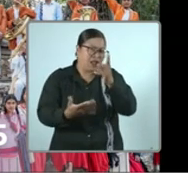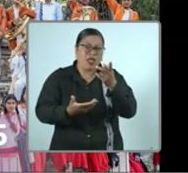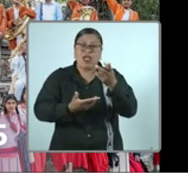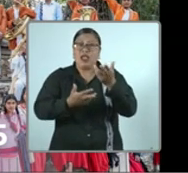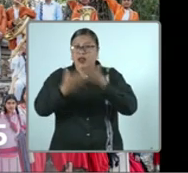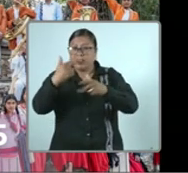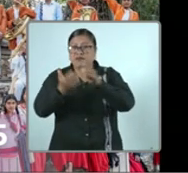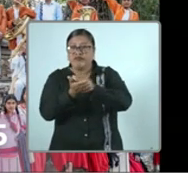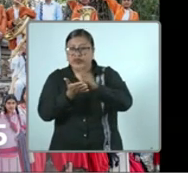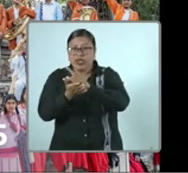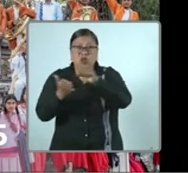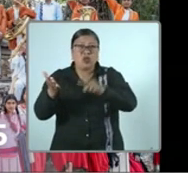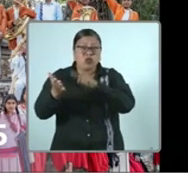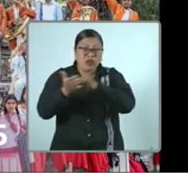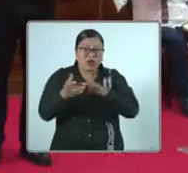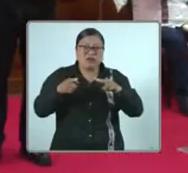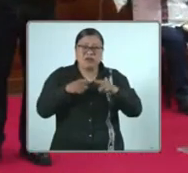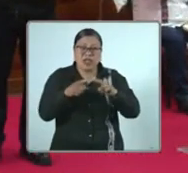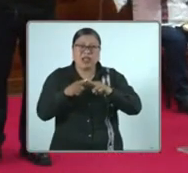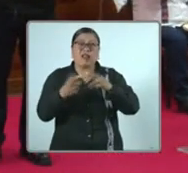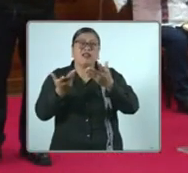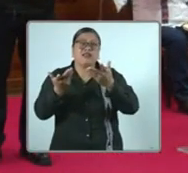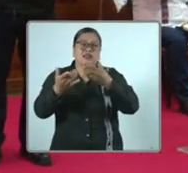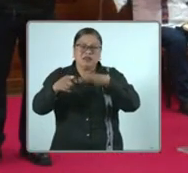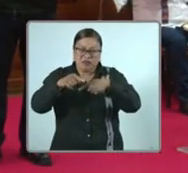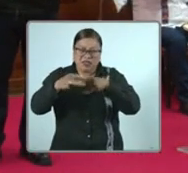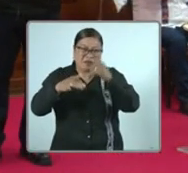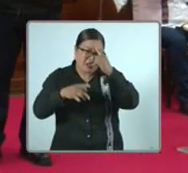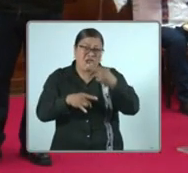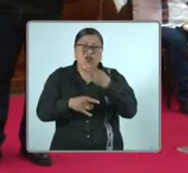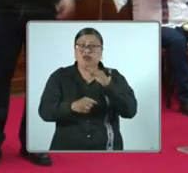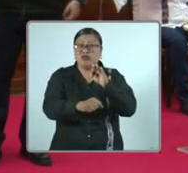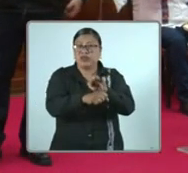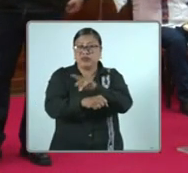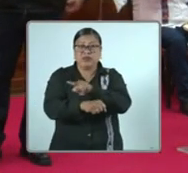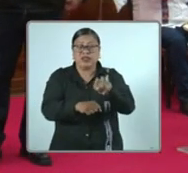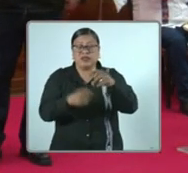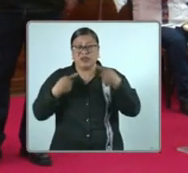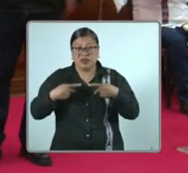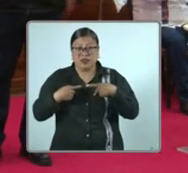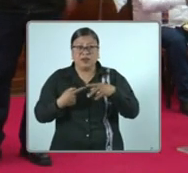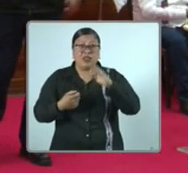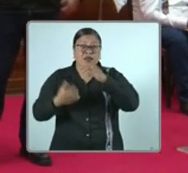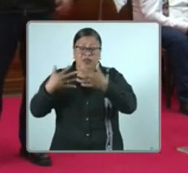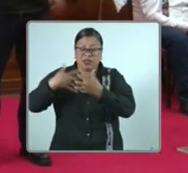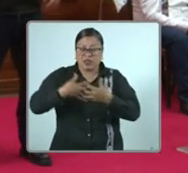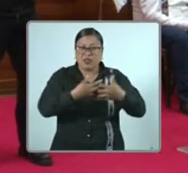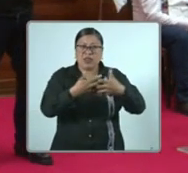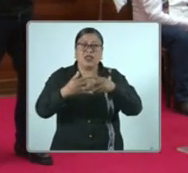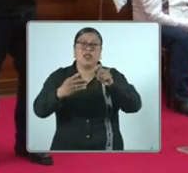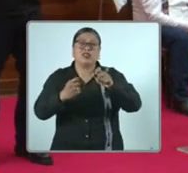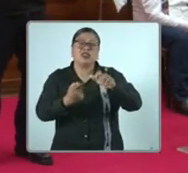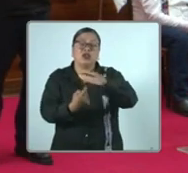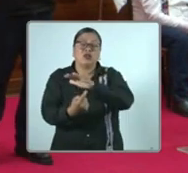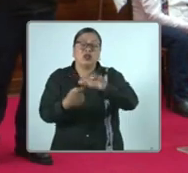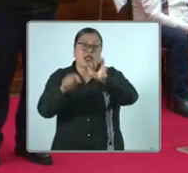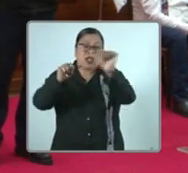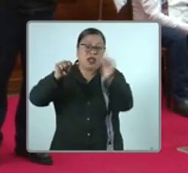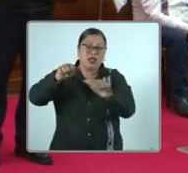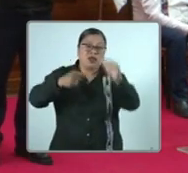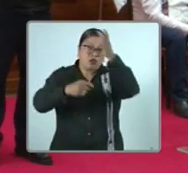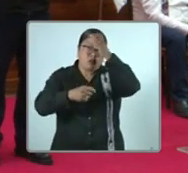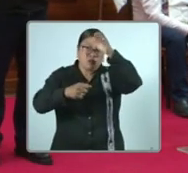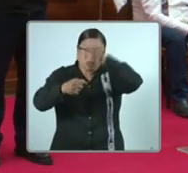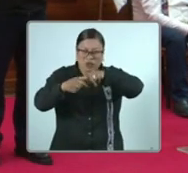el espacio público y hacerlo Útil para la sociedad y las redes de somos comunidad arte cultura y la por la